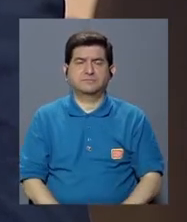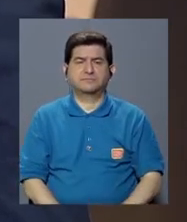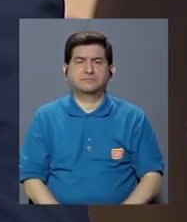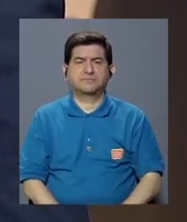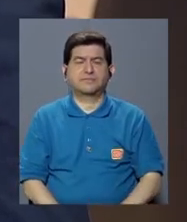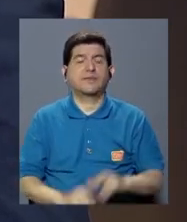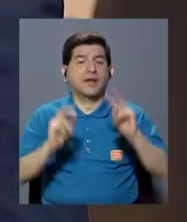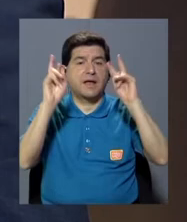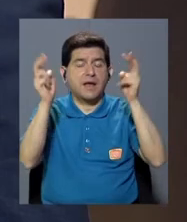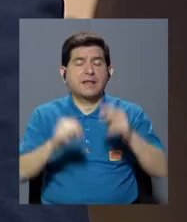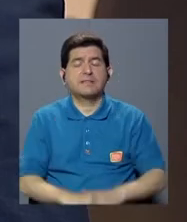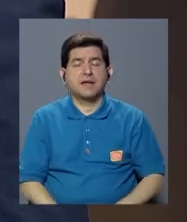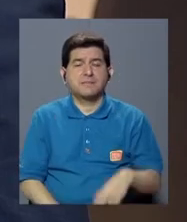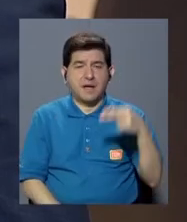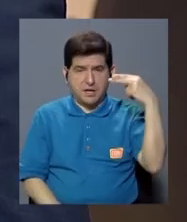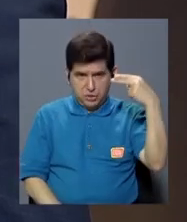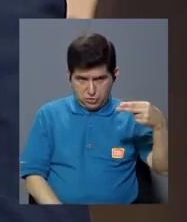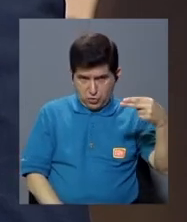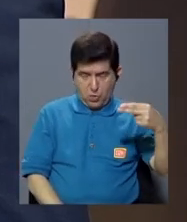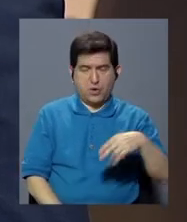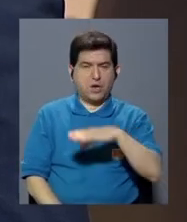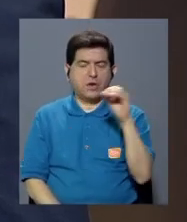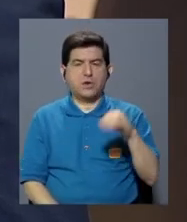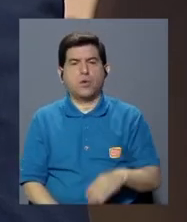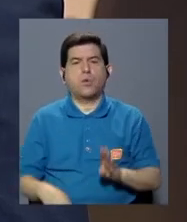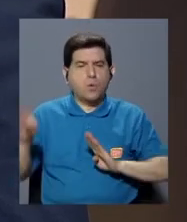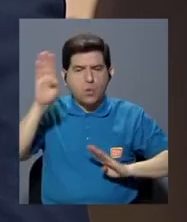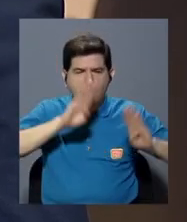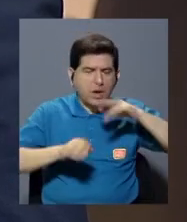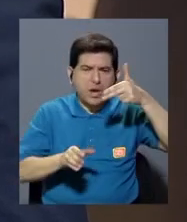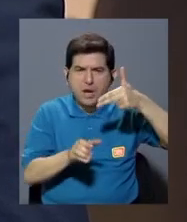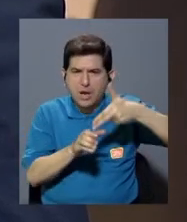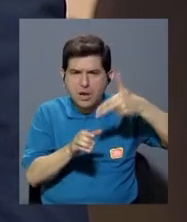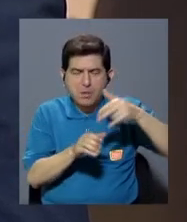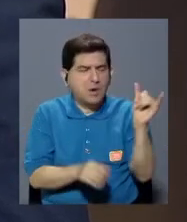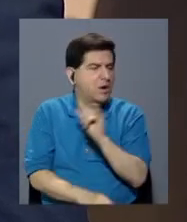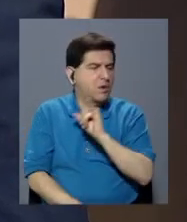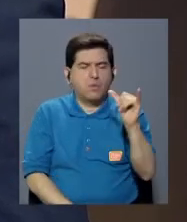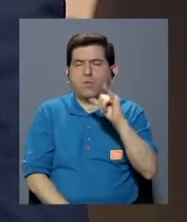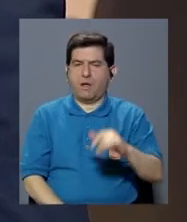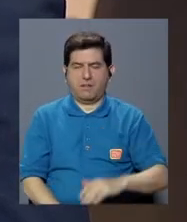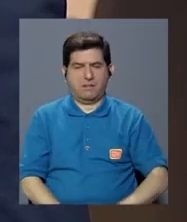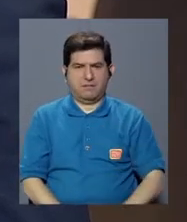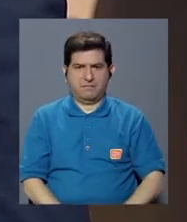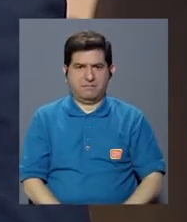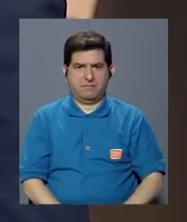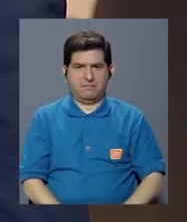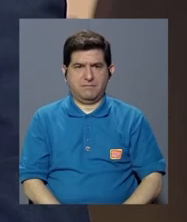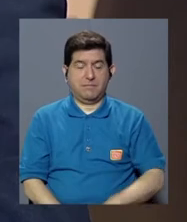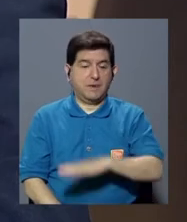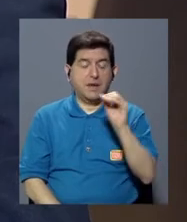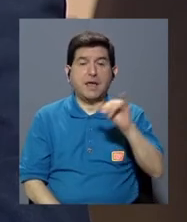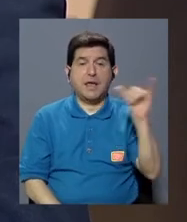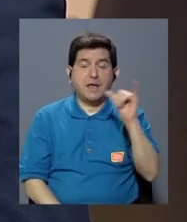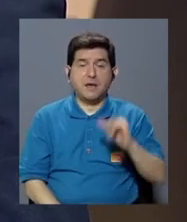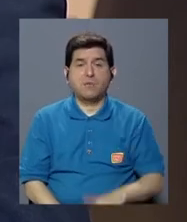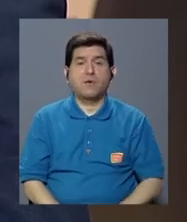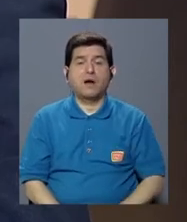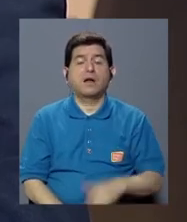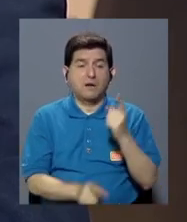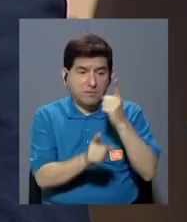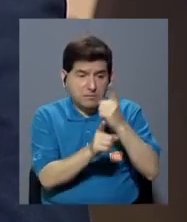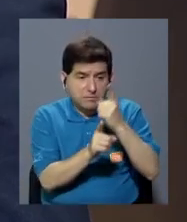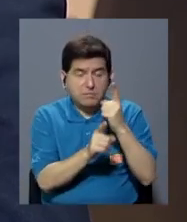o sea, en materia de hidrógeno, en materia de los biocombustibles igual. Uh-huh. Y hay